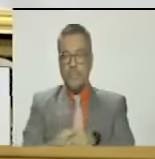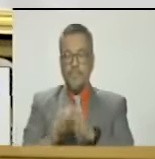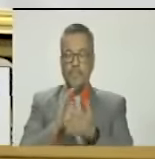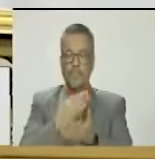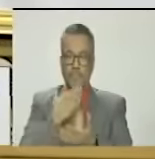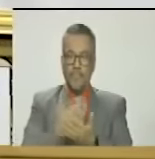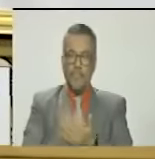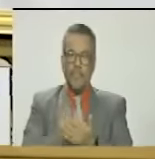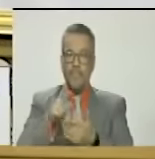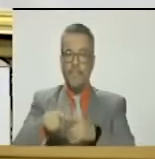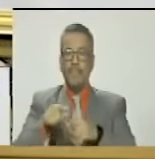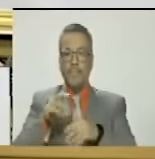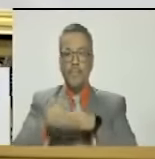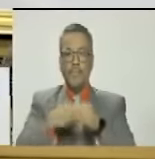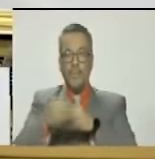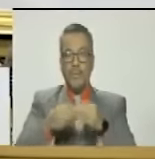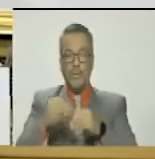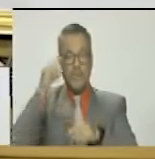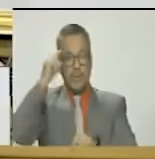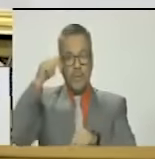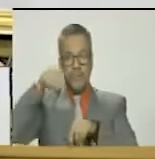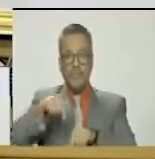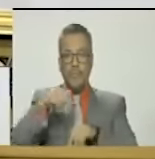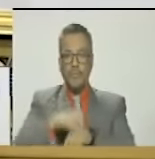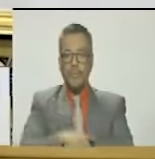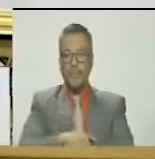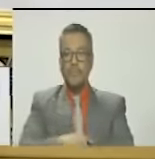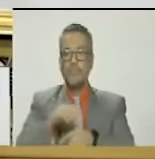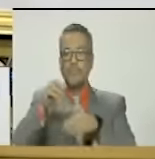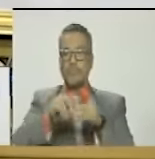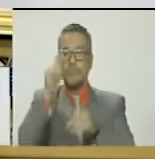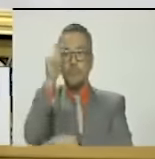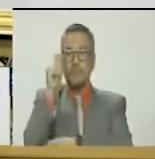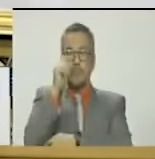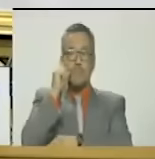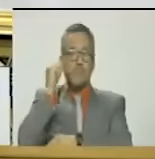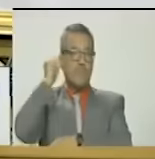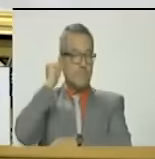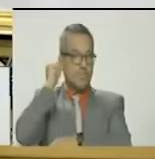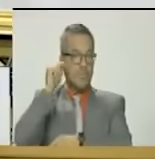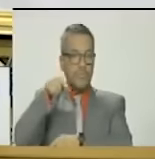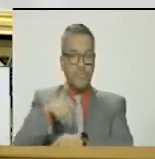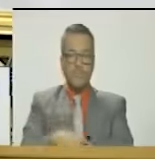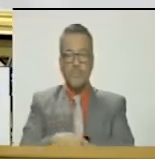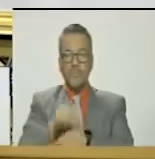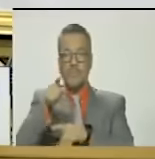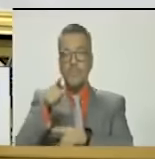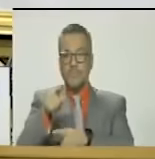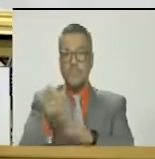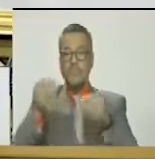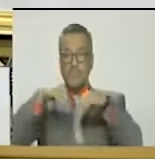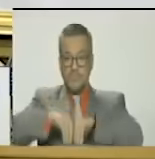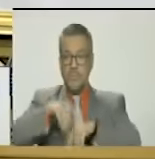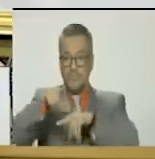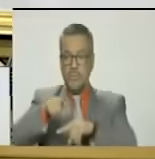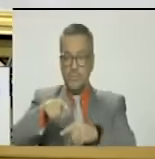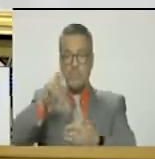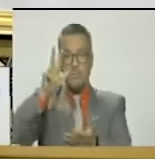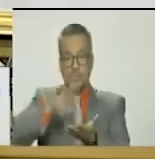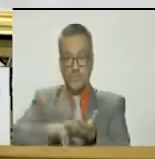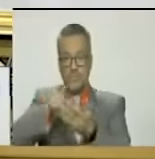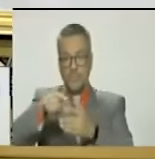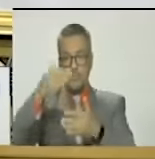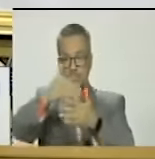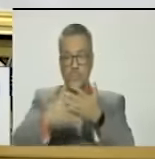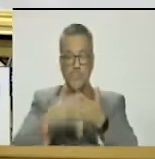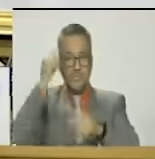En consideración la propuesta de orden del día, las honorables diputadas y los honorables diputados que estén de acuerdo con aprobar el